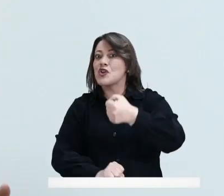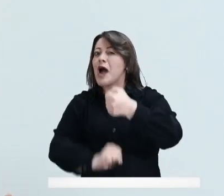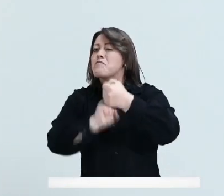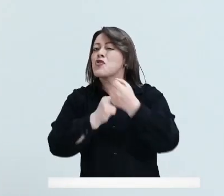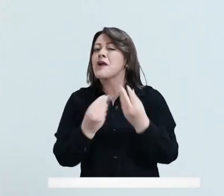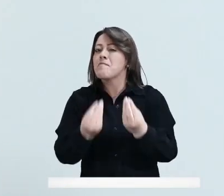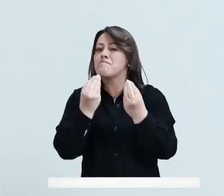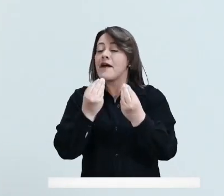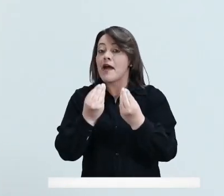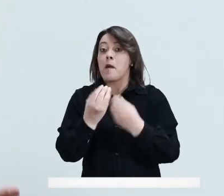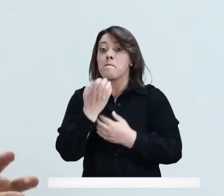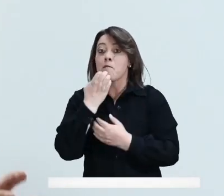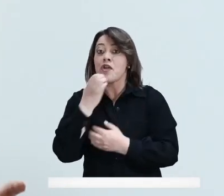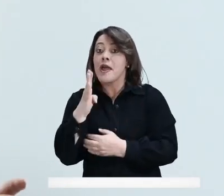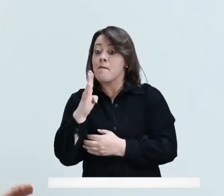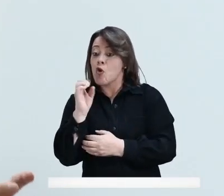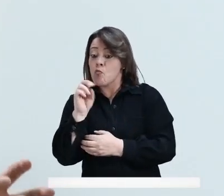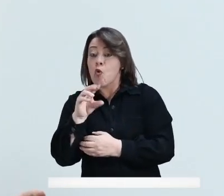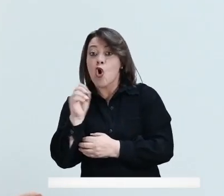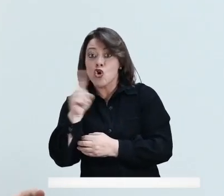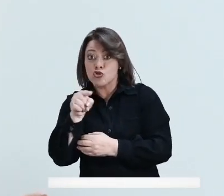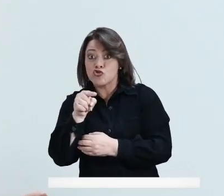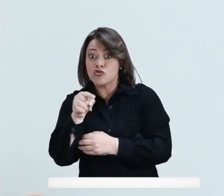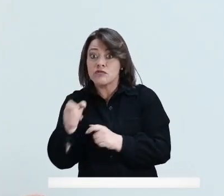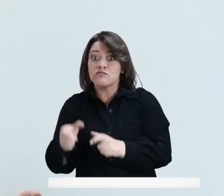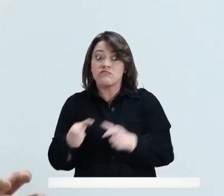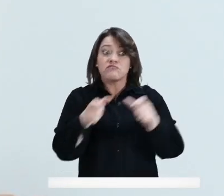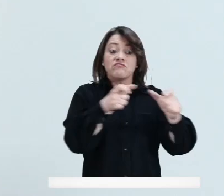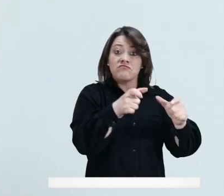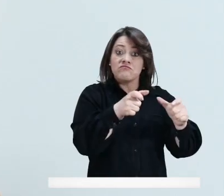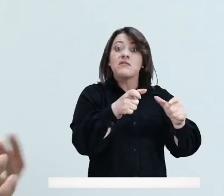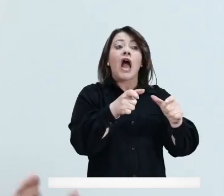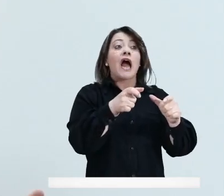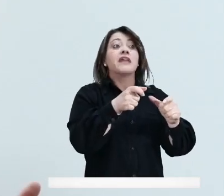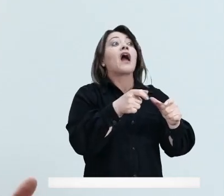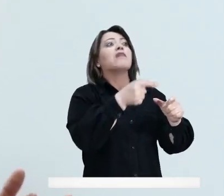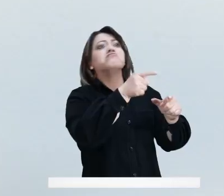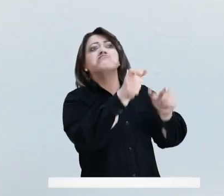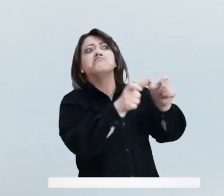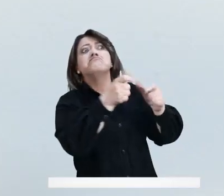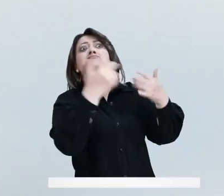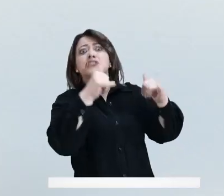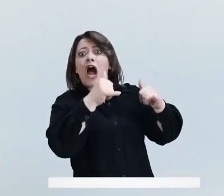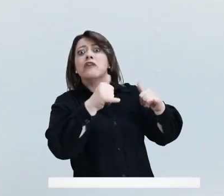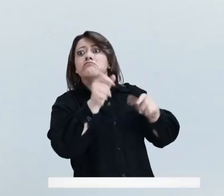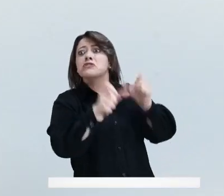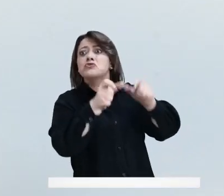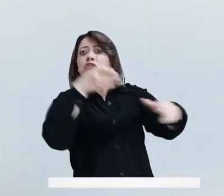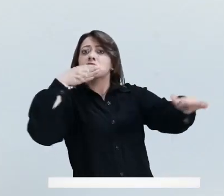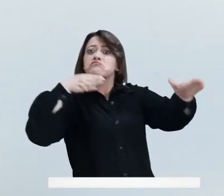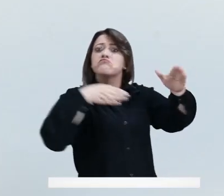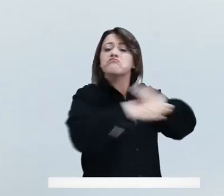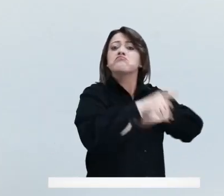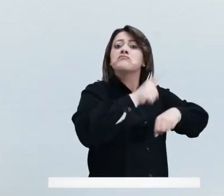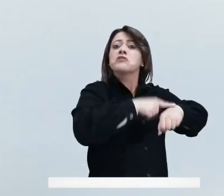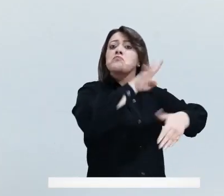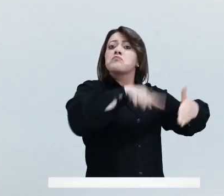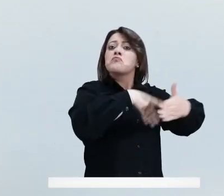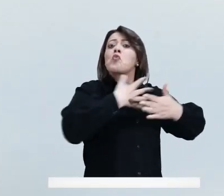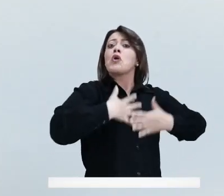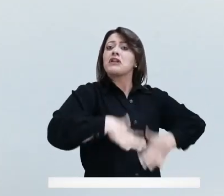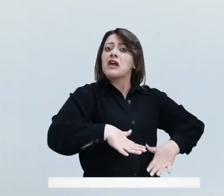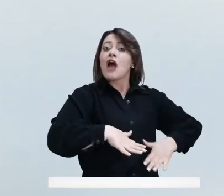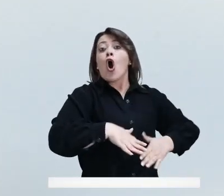poco tiempo que lleva funcionando, de tratar eso. Hoy, por ejemplo, la población puede ir a cualquier hora, pueda acceder a todos los productos